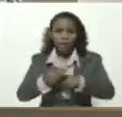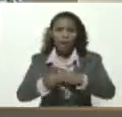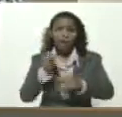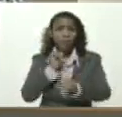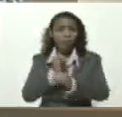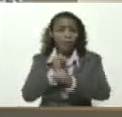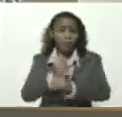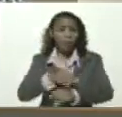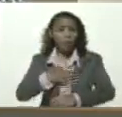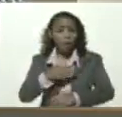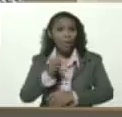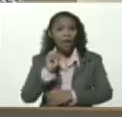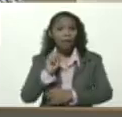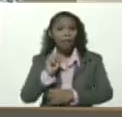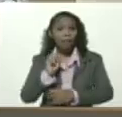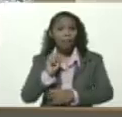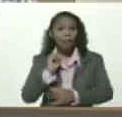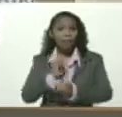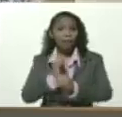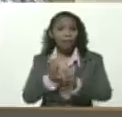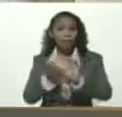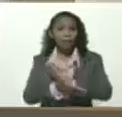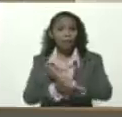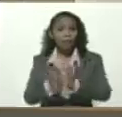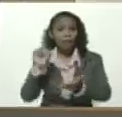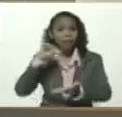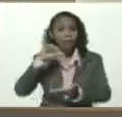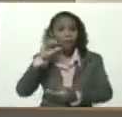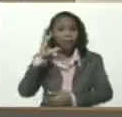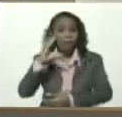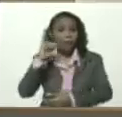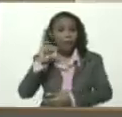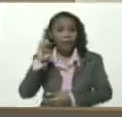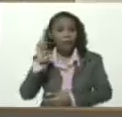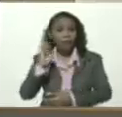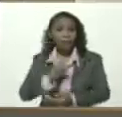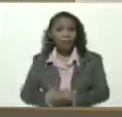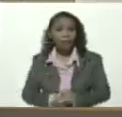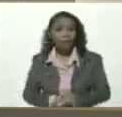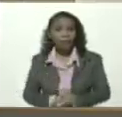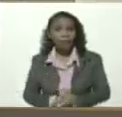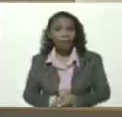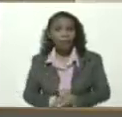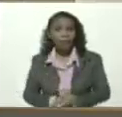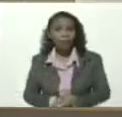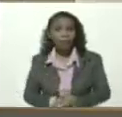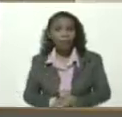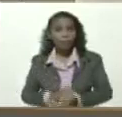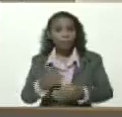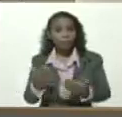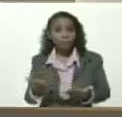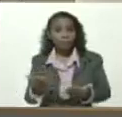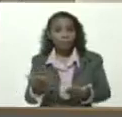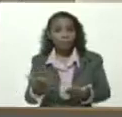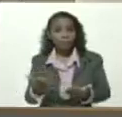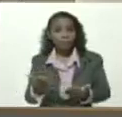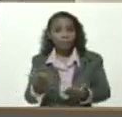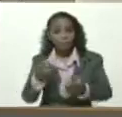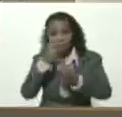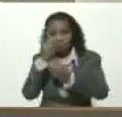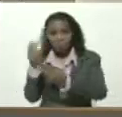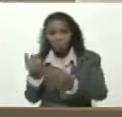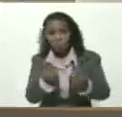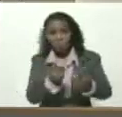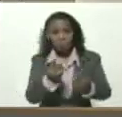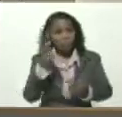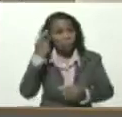web del Consejo Nacional Electoral. Así que una invitación,